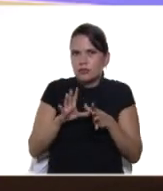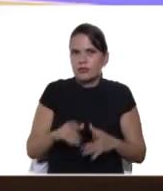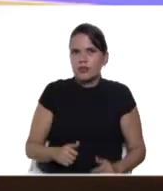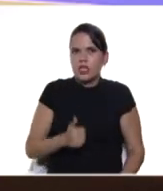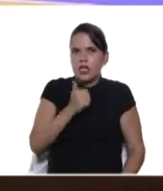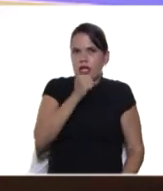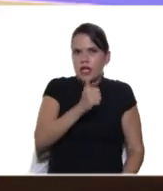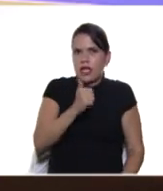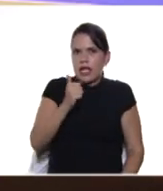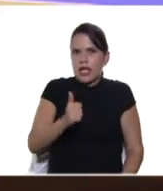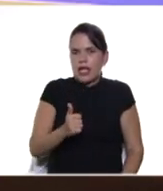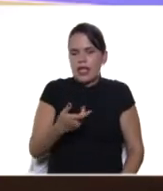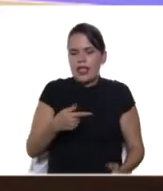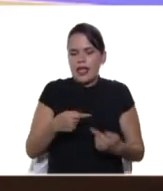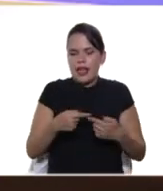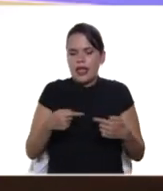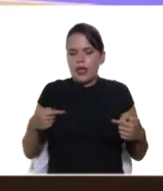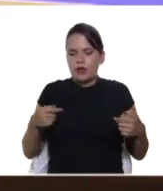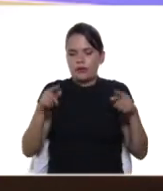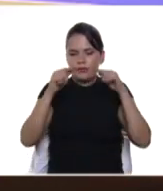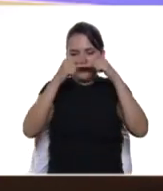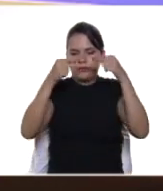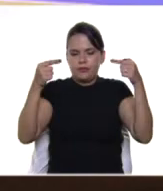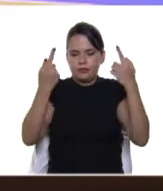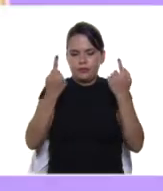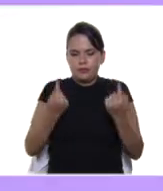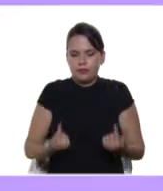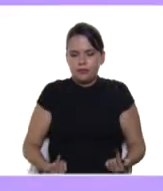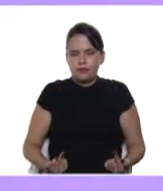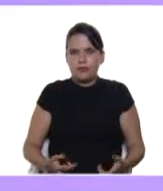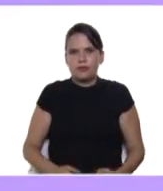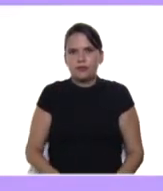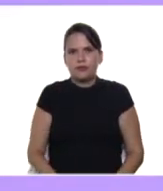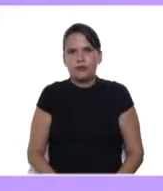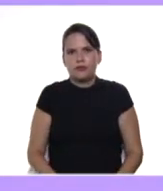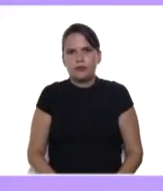entre dos segmentos consecutivos.